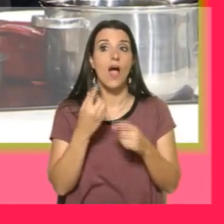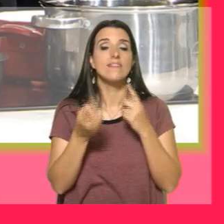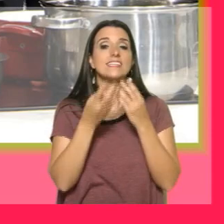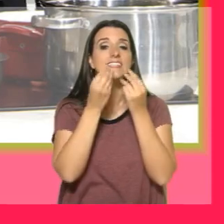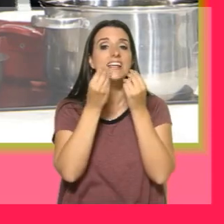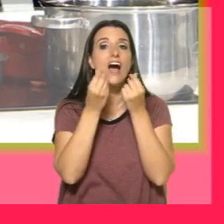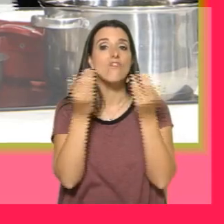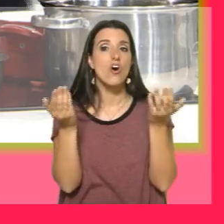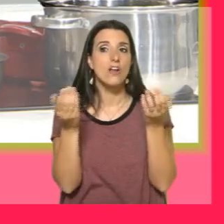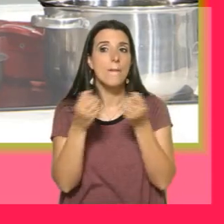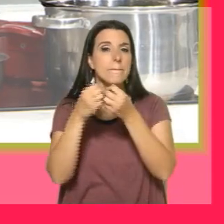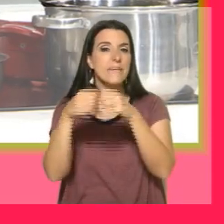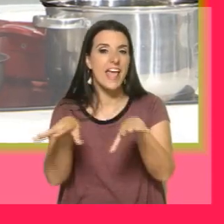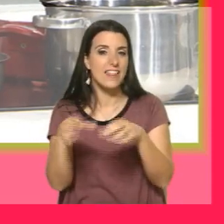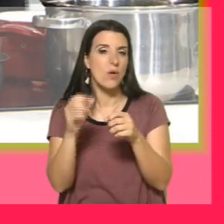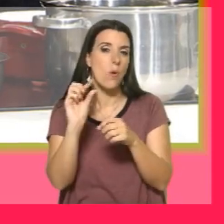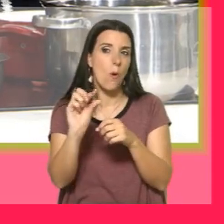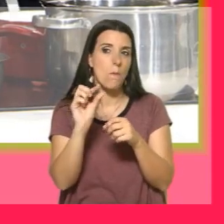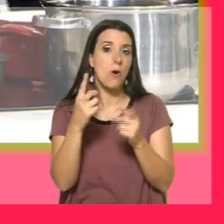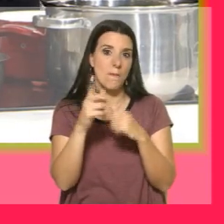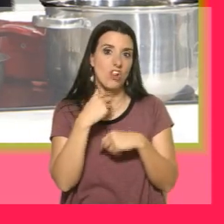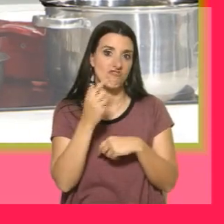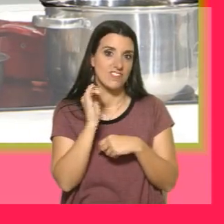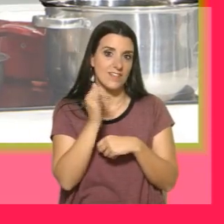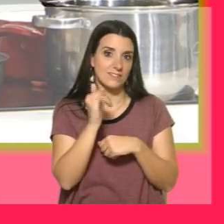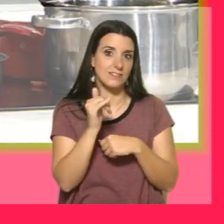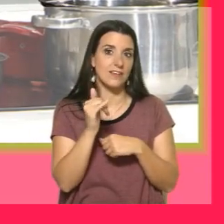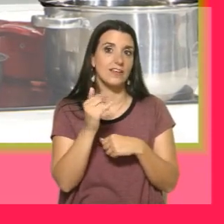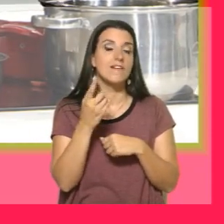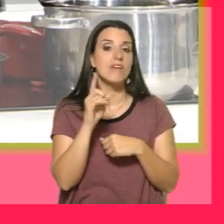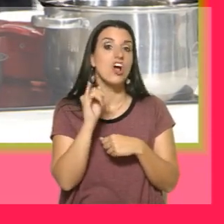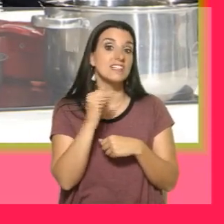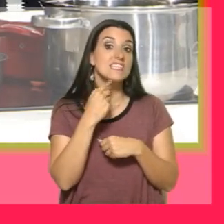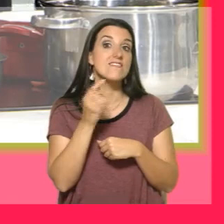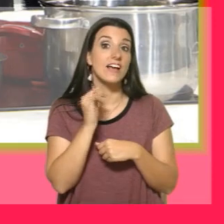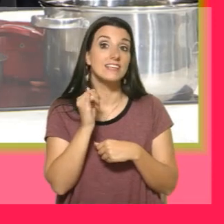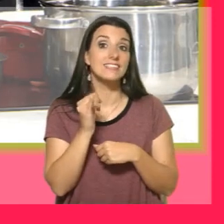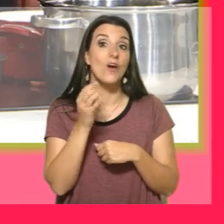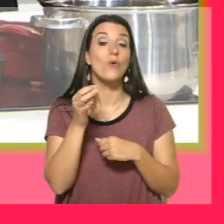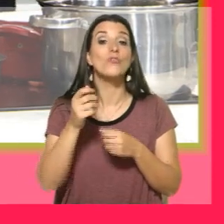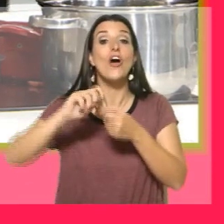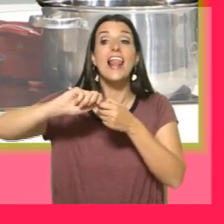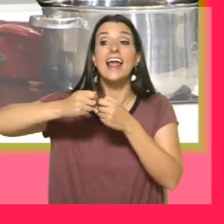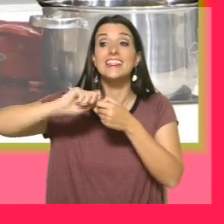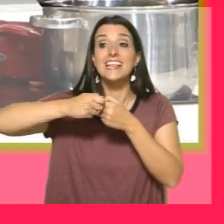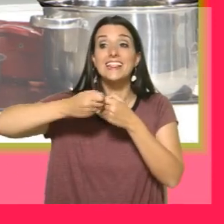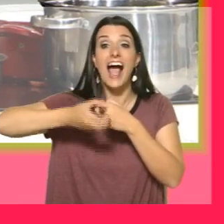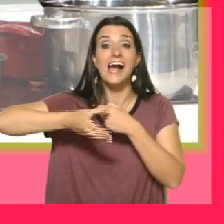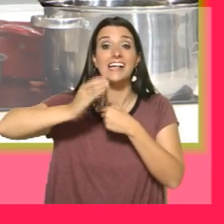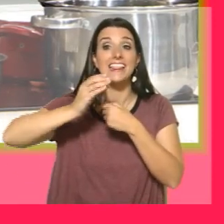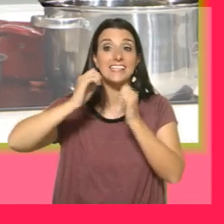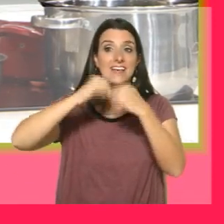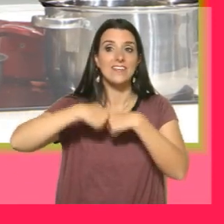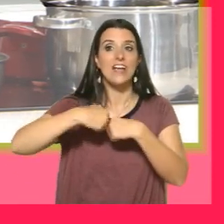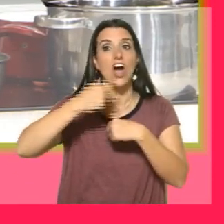sabor. Sí. El pollo ya está súper tiernito, le falta cocinar un poquito, pero está divino. Pero sirve. Tita. Posiblemente, como te pasa con el vino, ¿no?